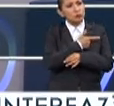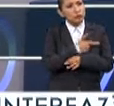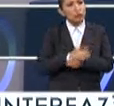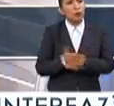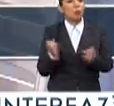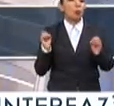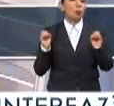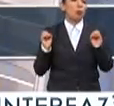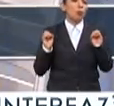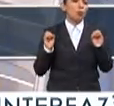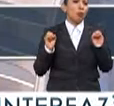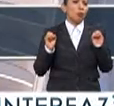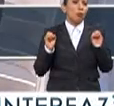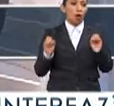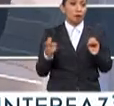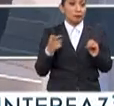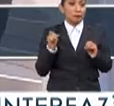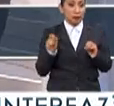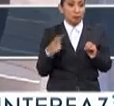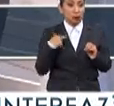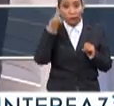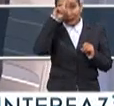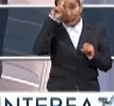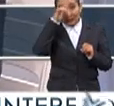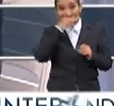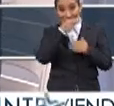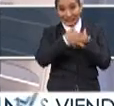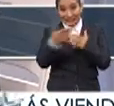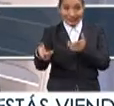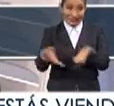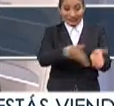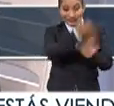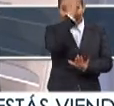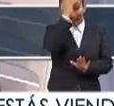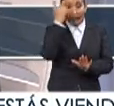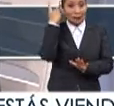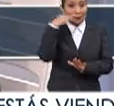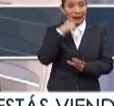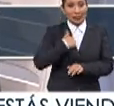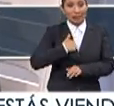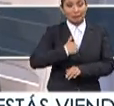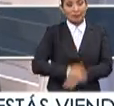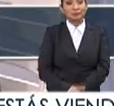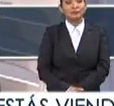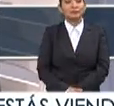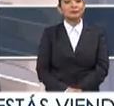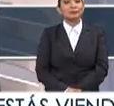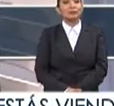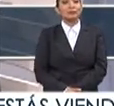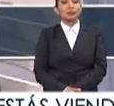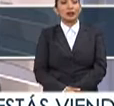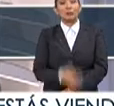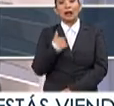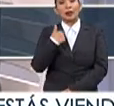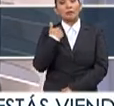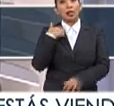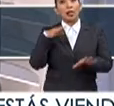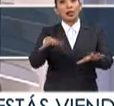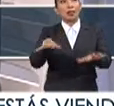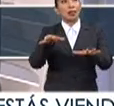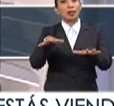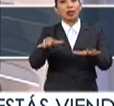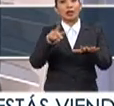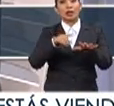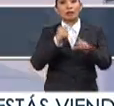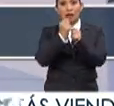y que precisamente recomendaría es a personas que van a viajar hacia canadá bueno a mí me impresionó